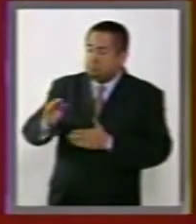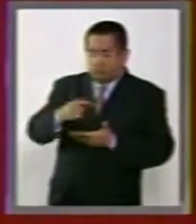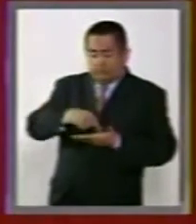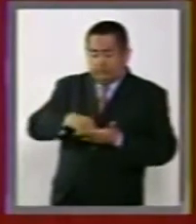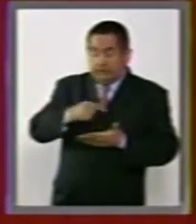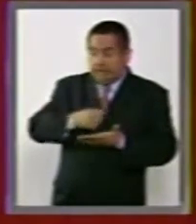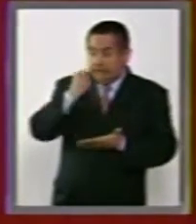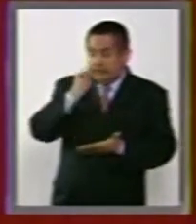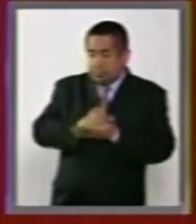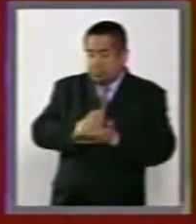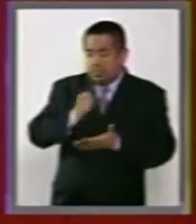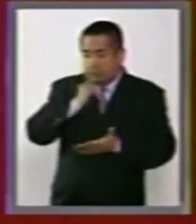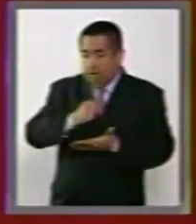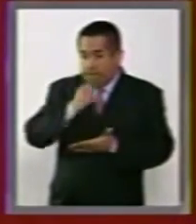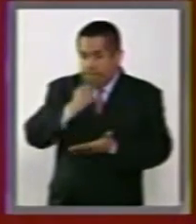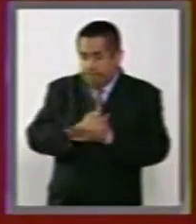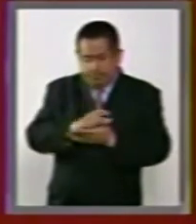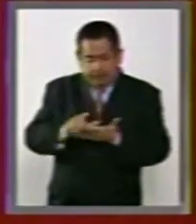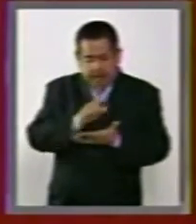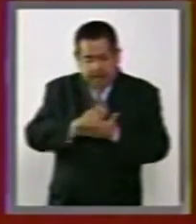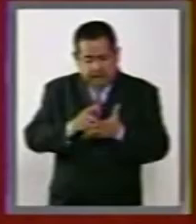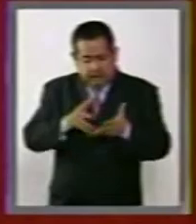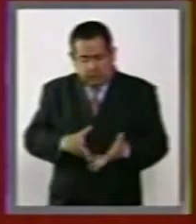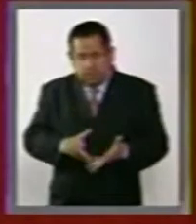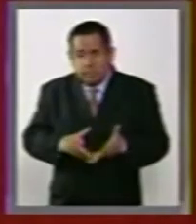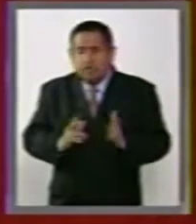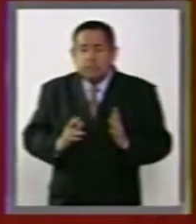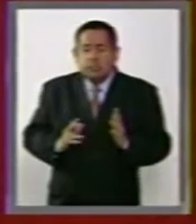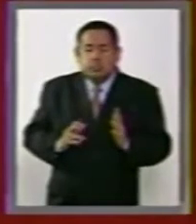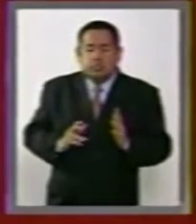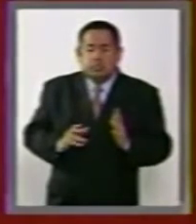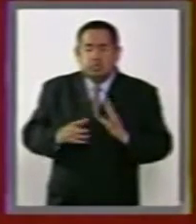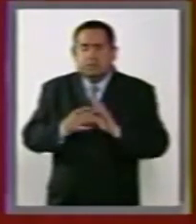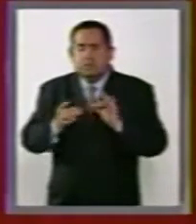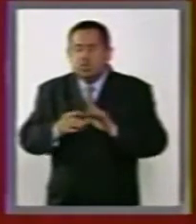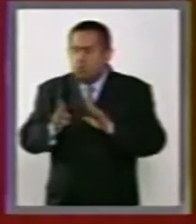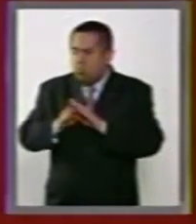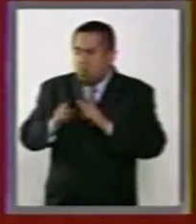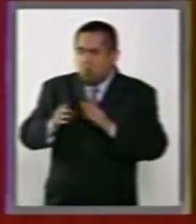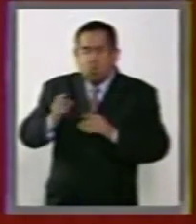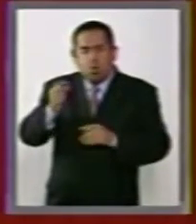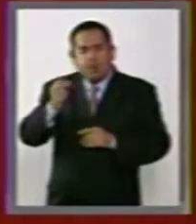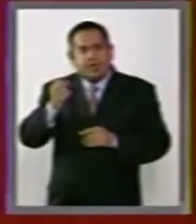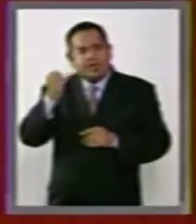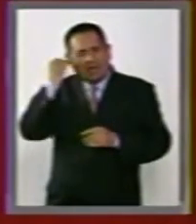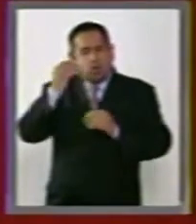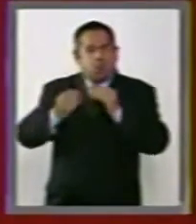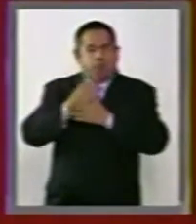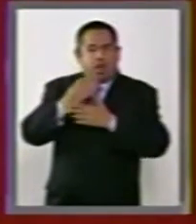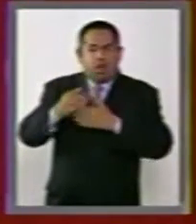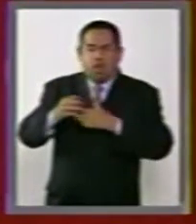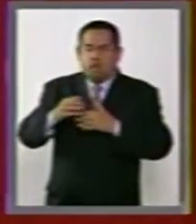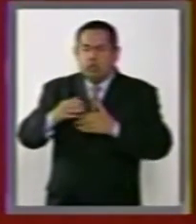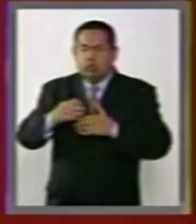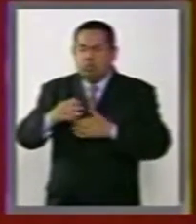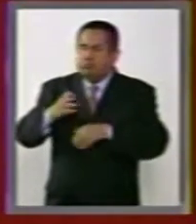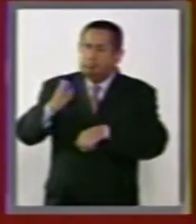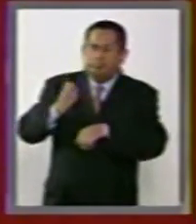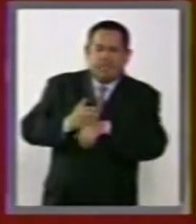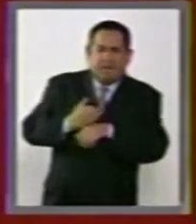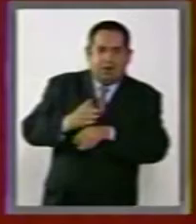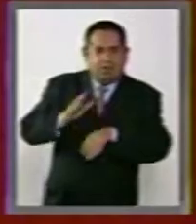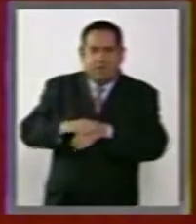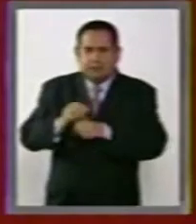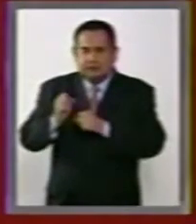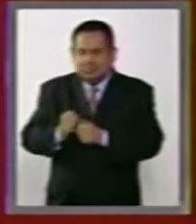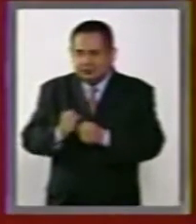en el Senado, la ley rompe con el principio moderno de codificación al que amerita la legislación penal,